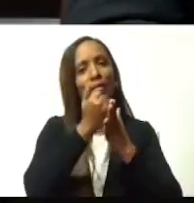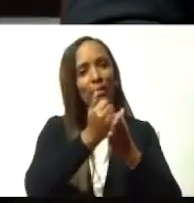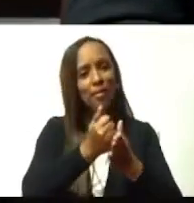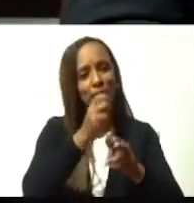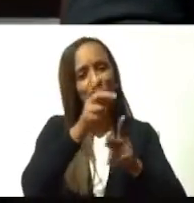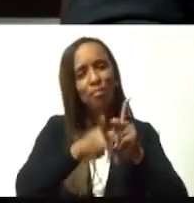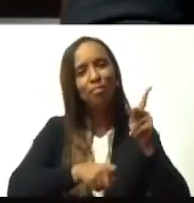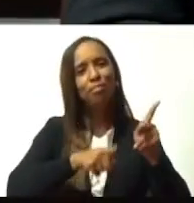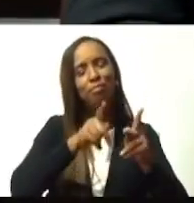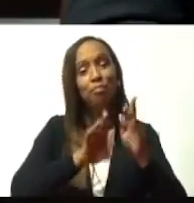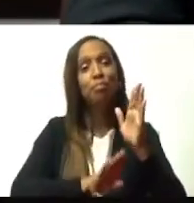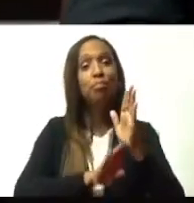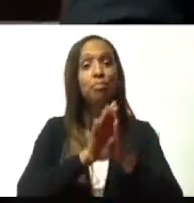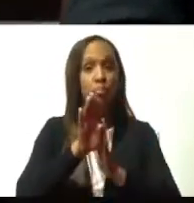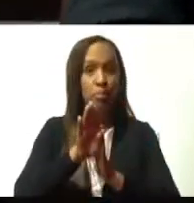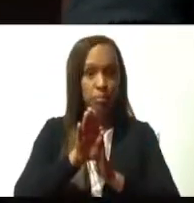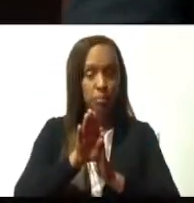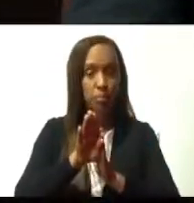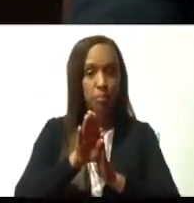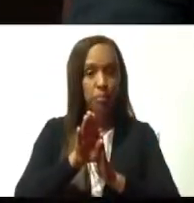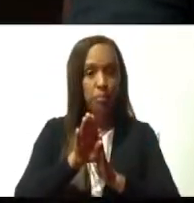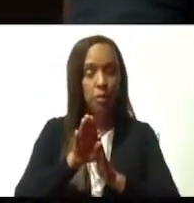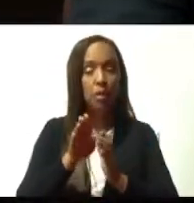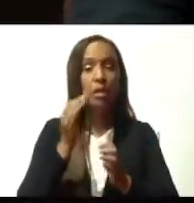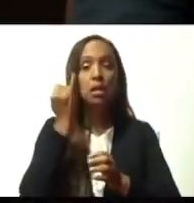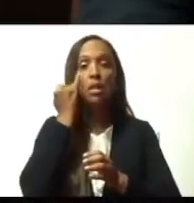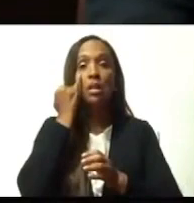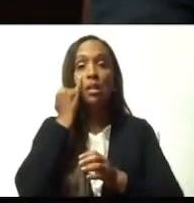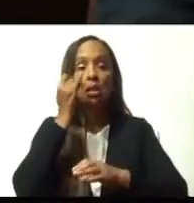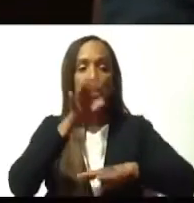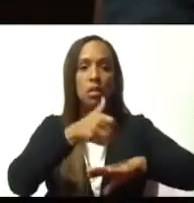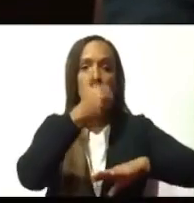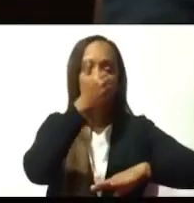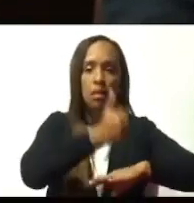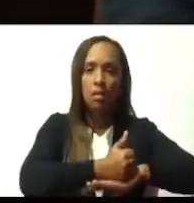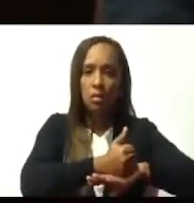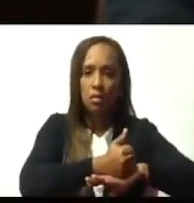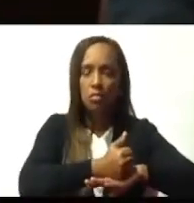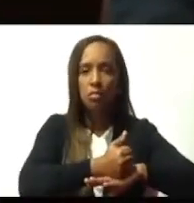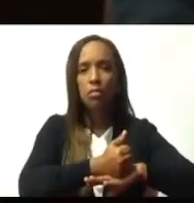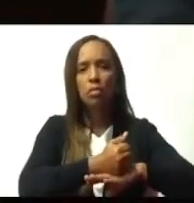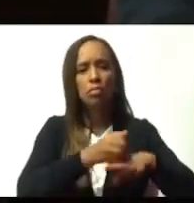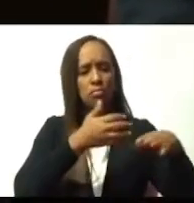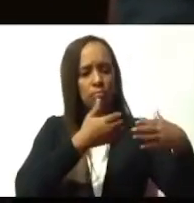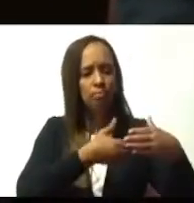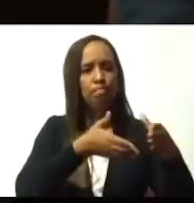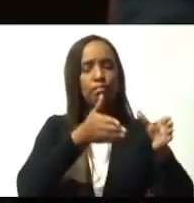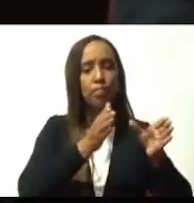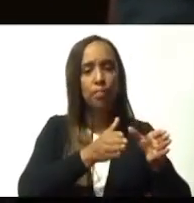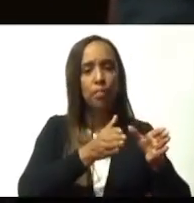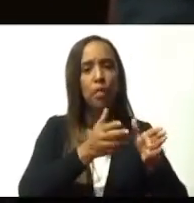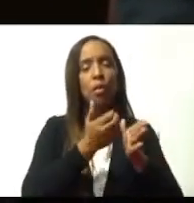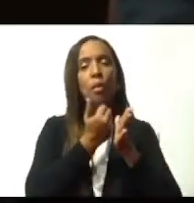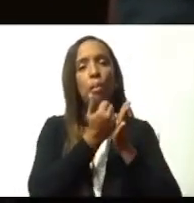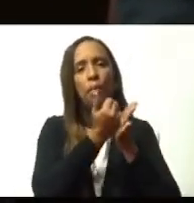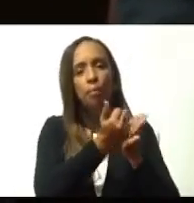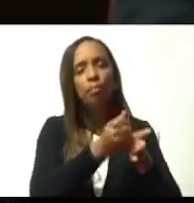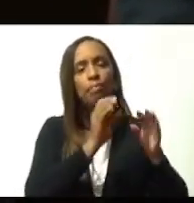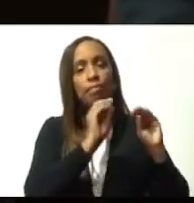determinante porque cierran las huellas digital y el aprendizaje digital que tiene que